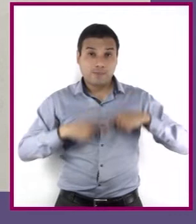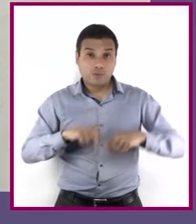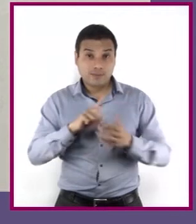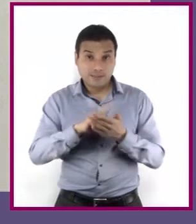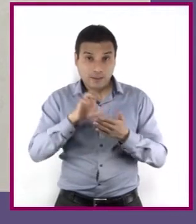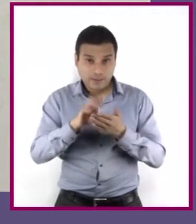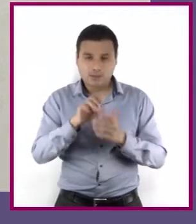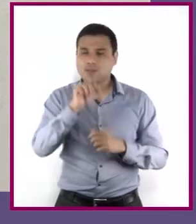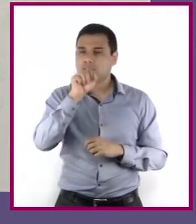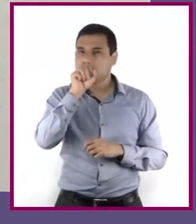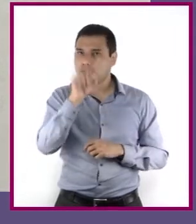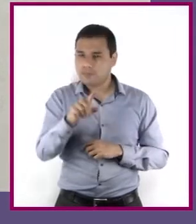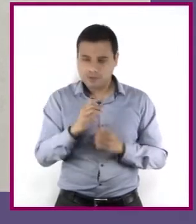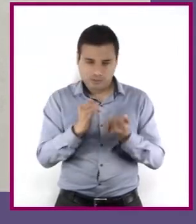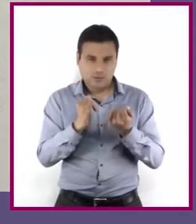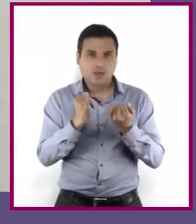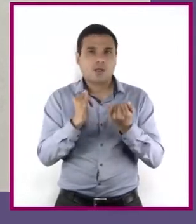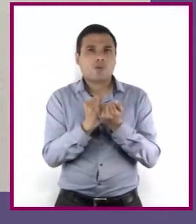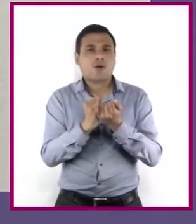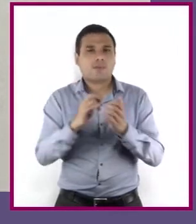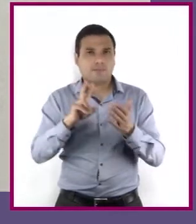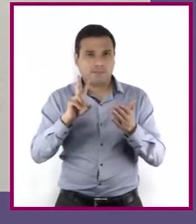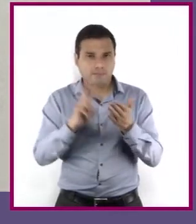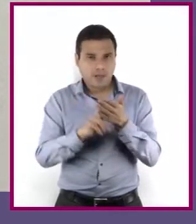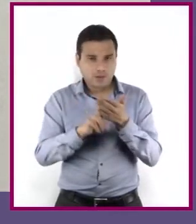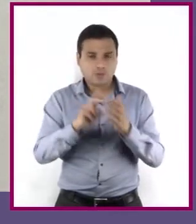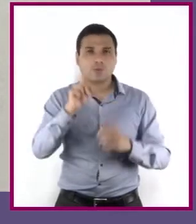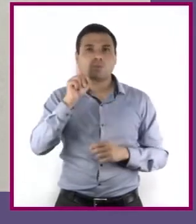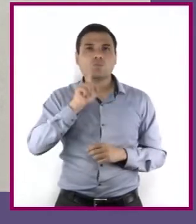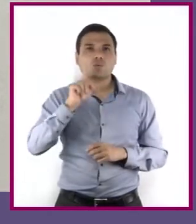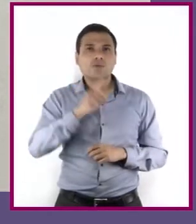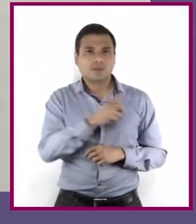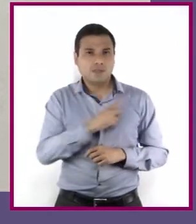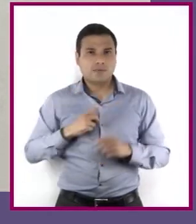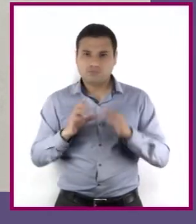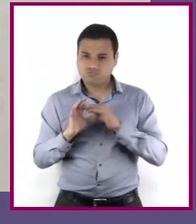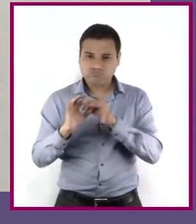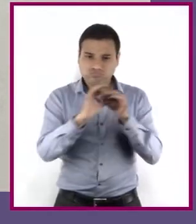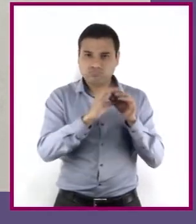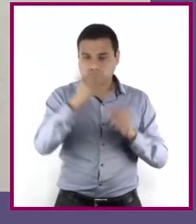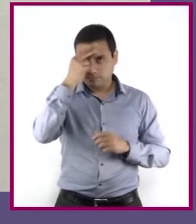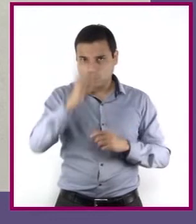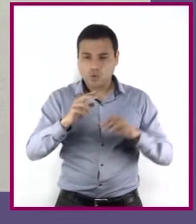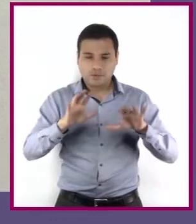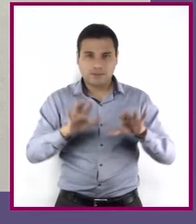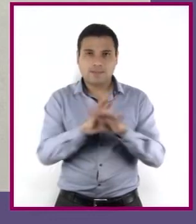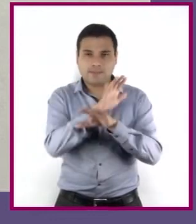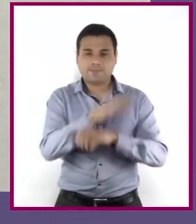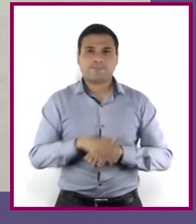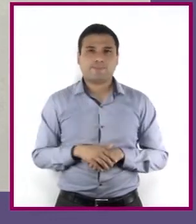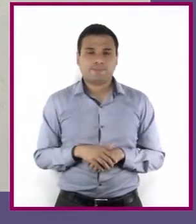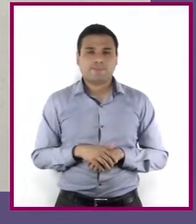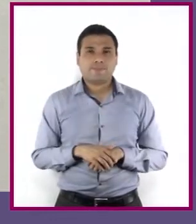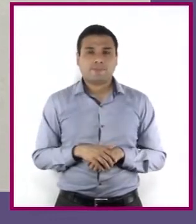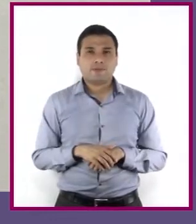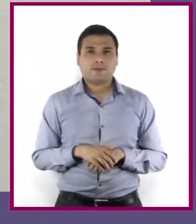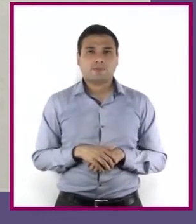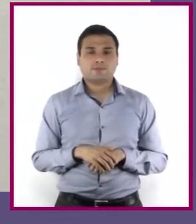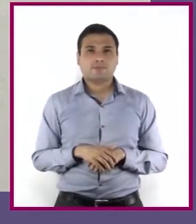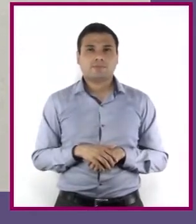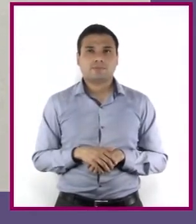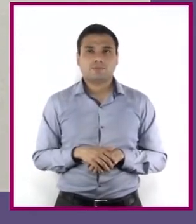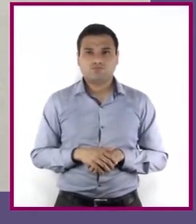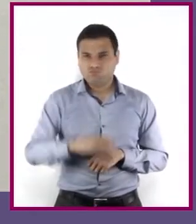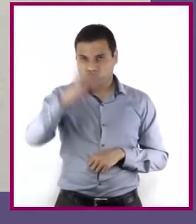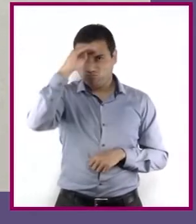También considero que las mujeres debemos unirnos juntas, cambiar nuestro México, que hagamos temblar los